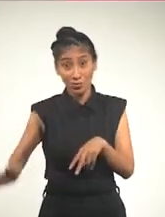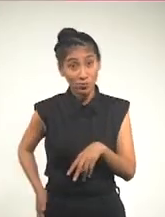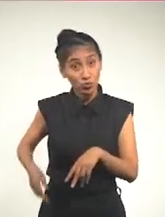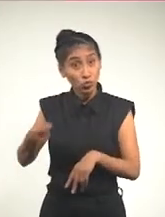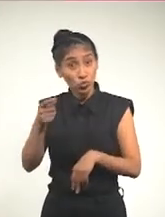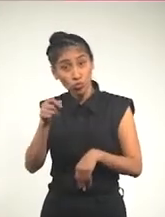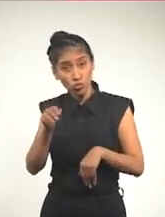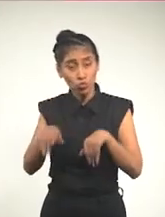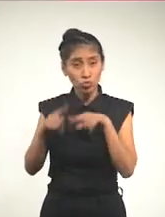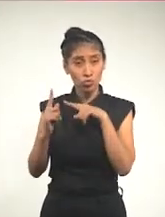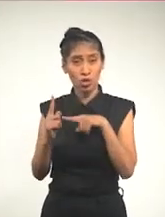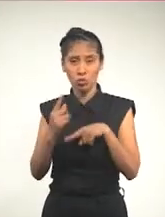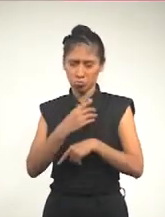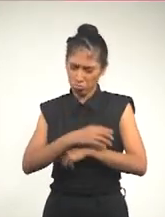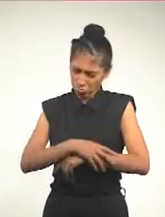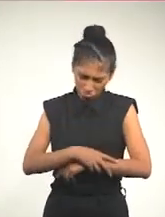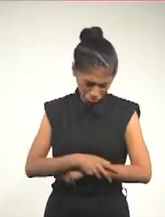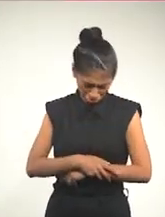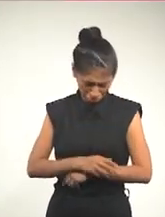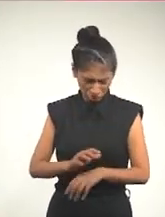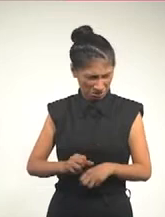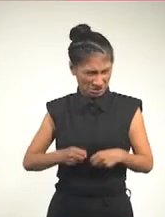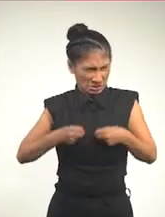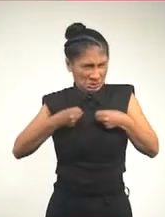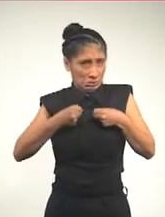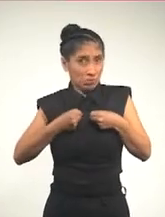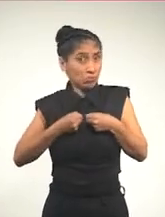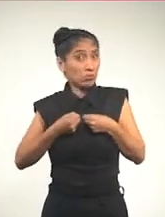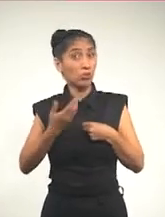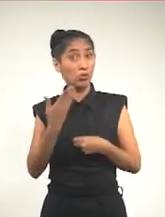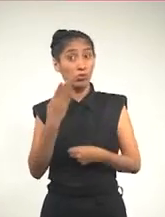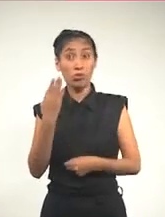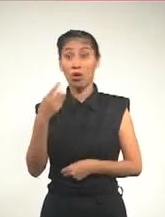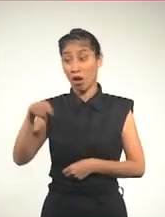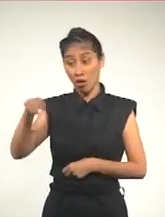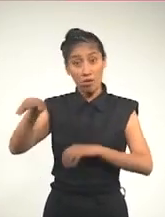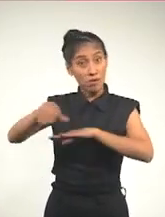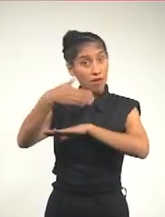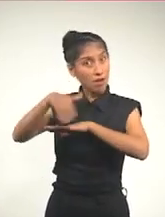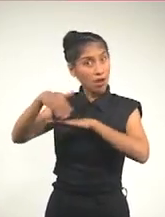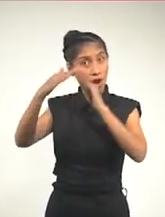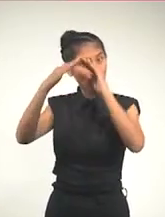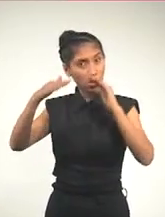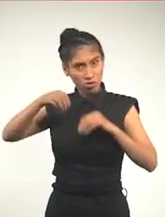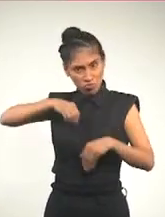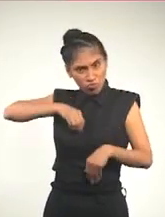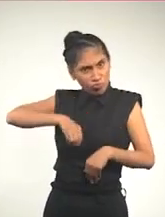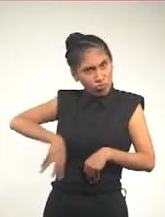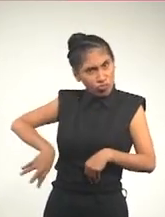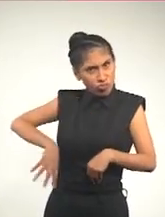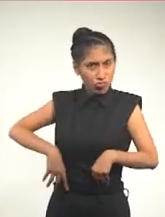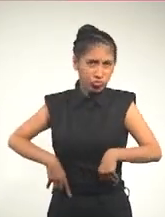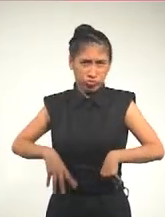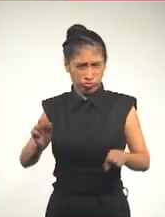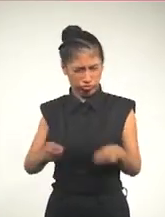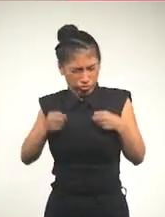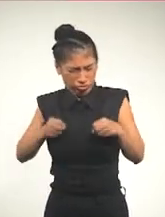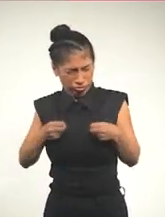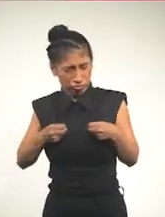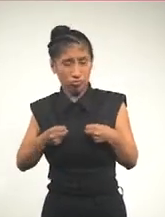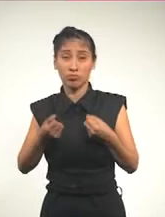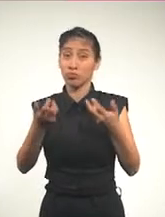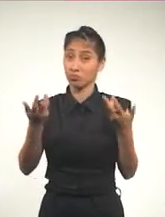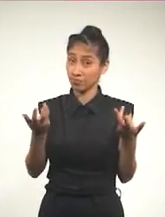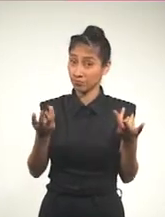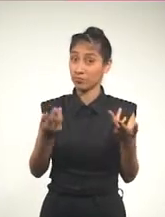le pasó a Chancay. Él expresaba su tristeza y su enojo orinando dentro de la casa. Entonces, podríamos decir que las